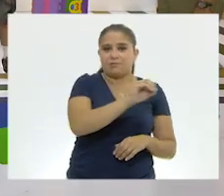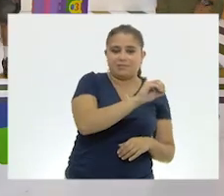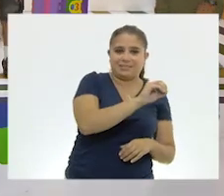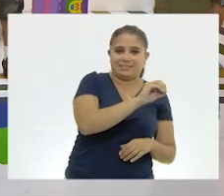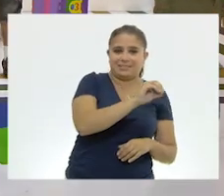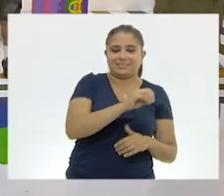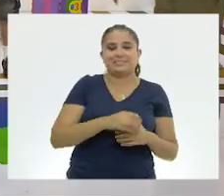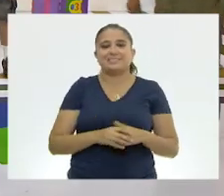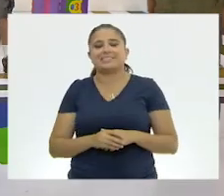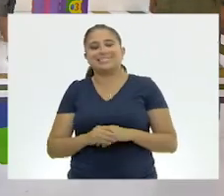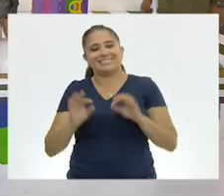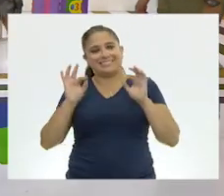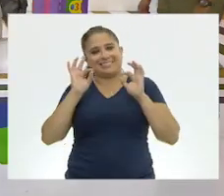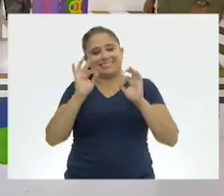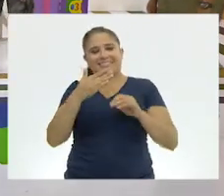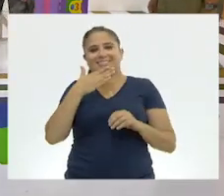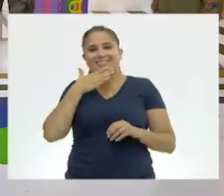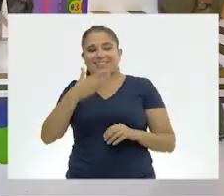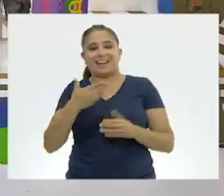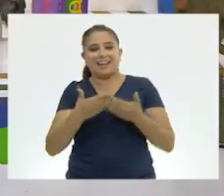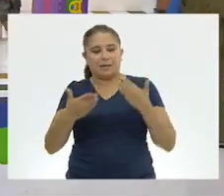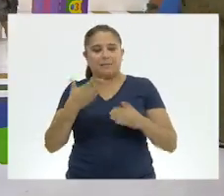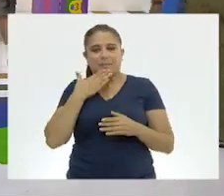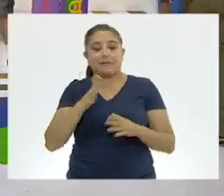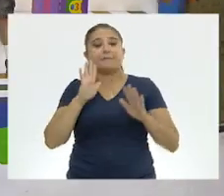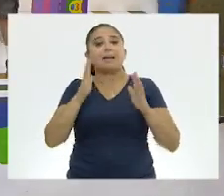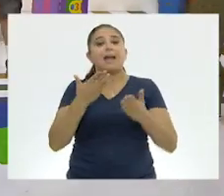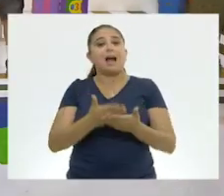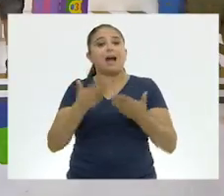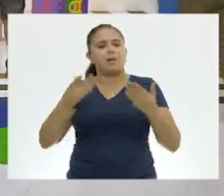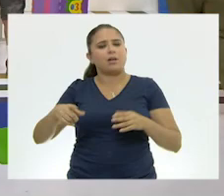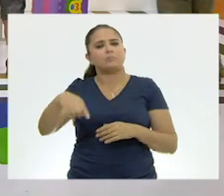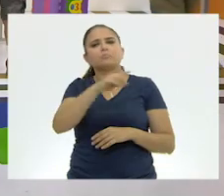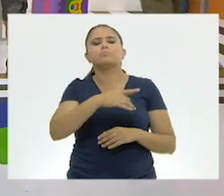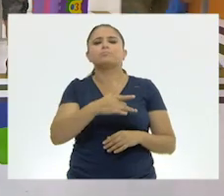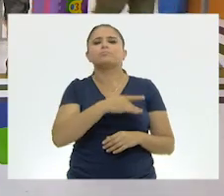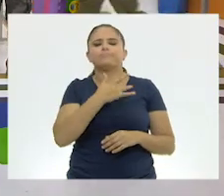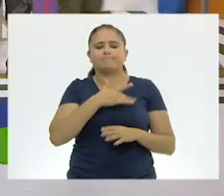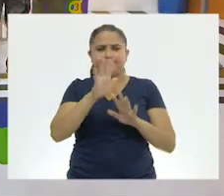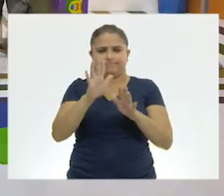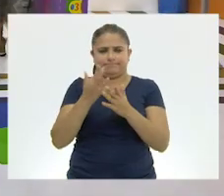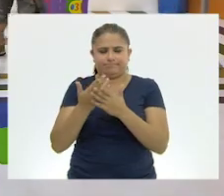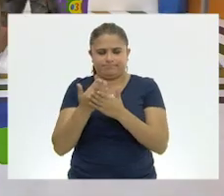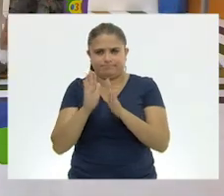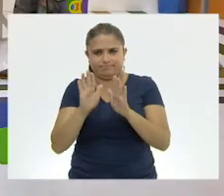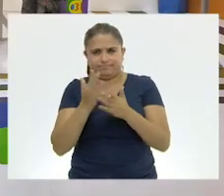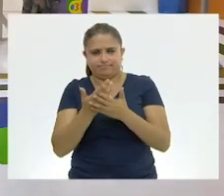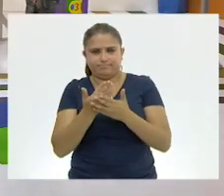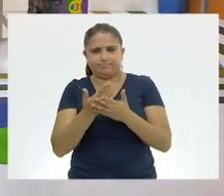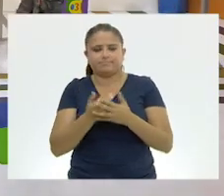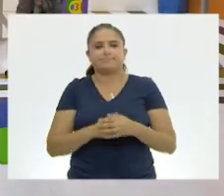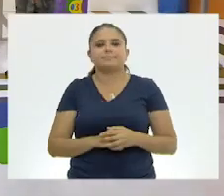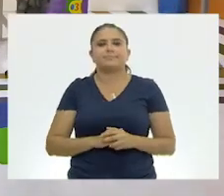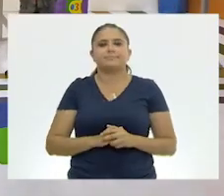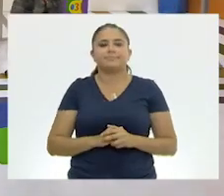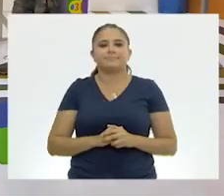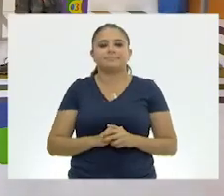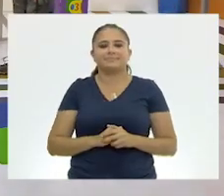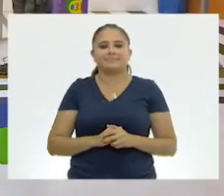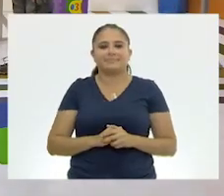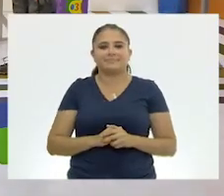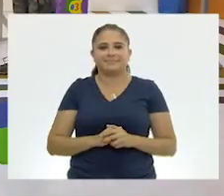oeste. El oeste. Exactamente. Excelente. Muy bien. Y ahora, ¿qué les parece? Permítanme. Sí. A ver,